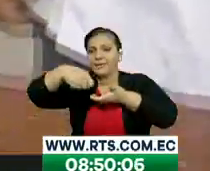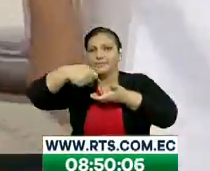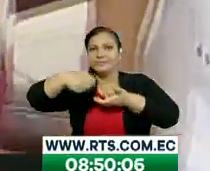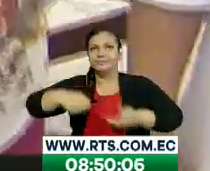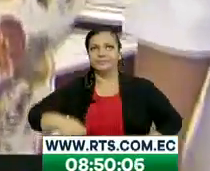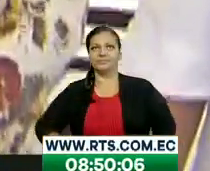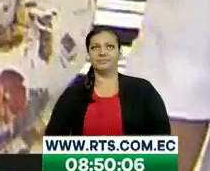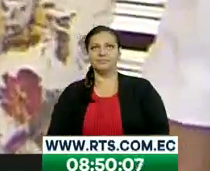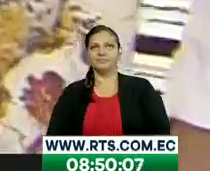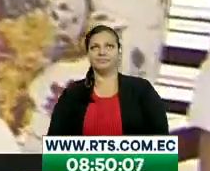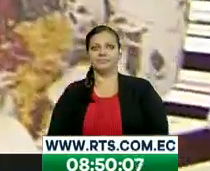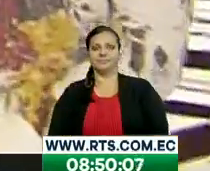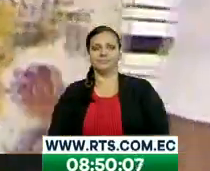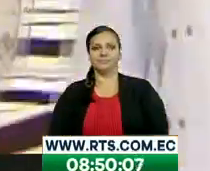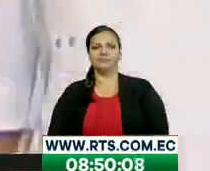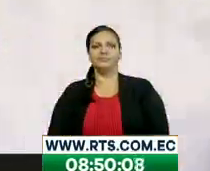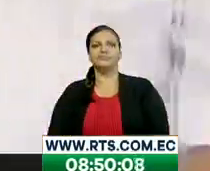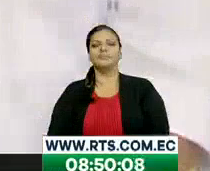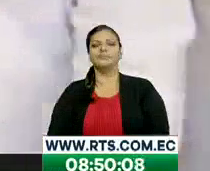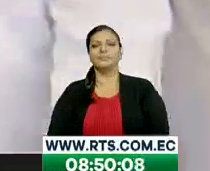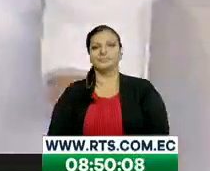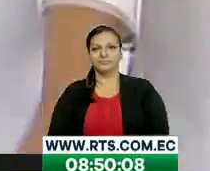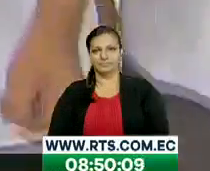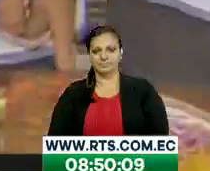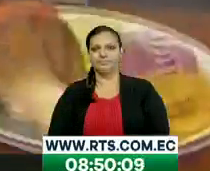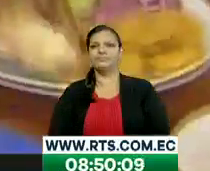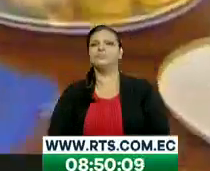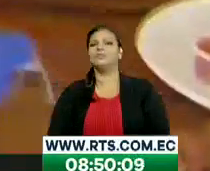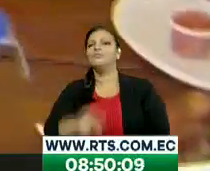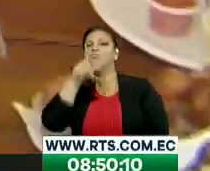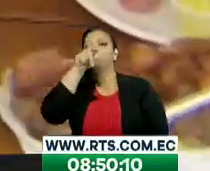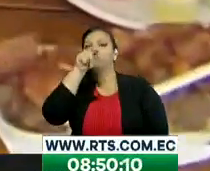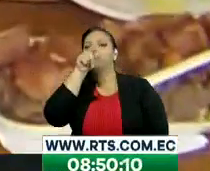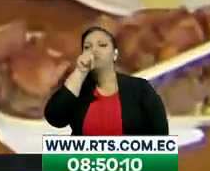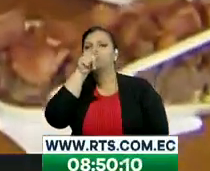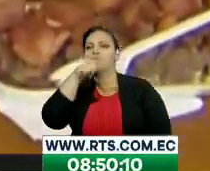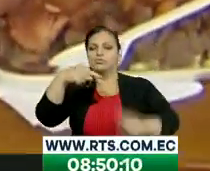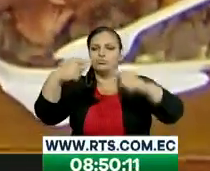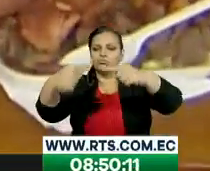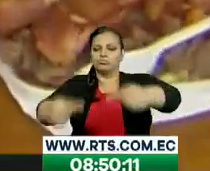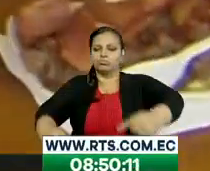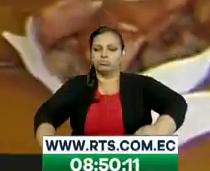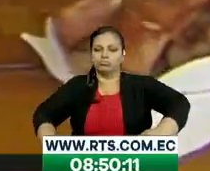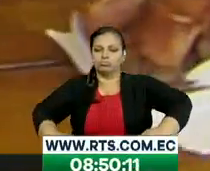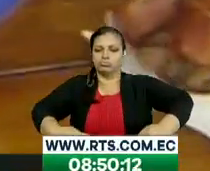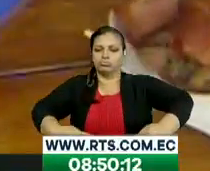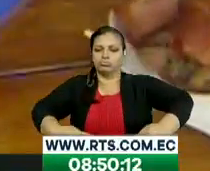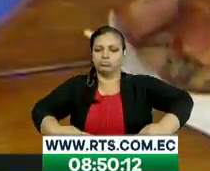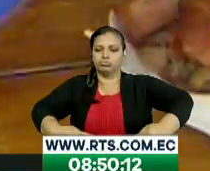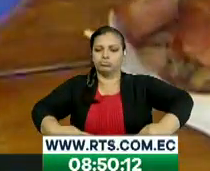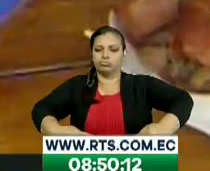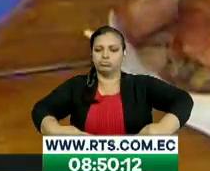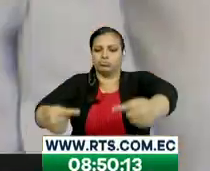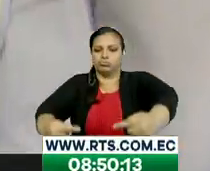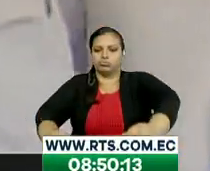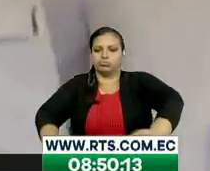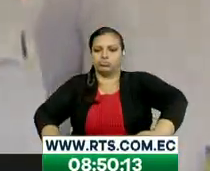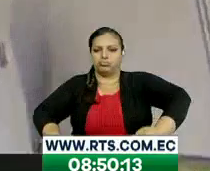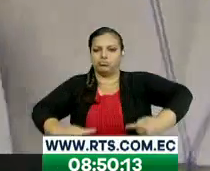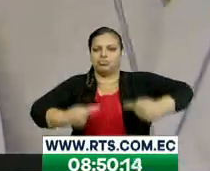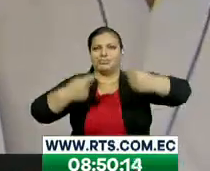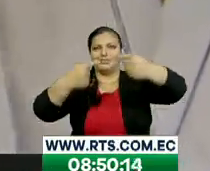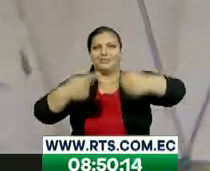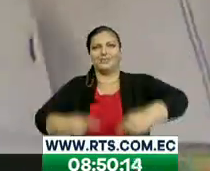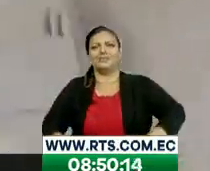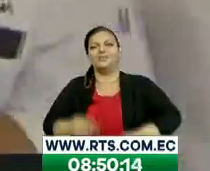de salchicha. ¿Usted? Pollos a la brasa Barcelona. Pollos a la brasa. El mejor Barcelona. Pollo del Ecuador. Ahí está. ¿Y por qué es